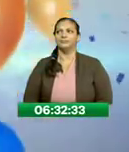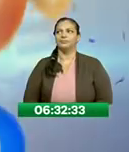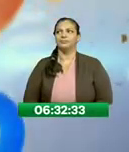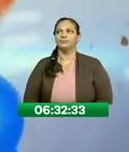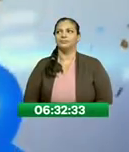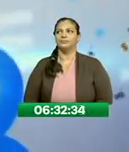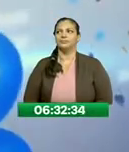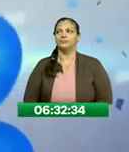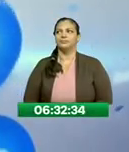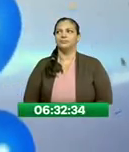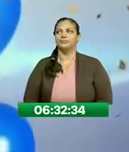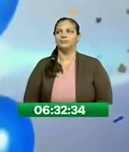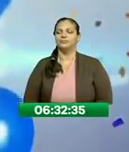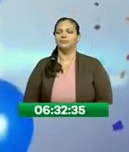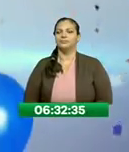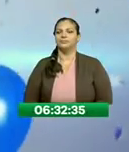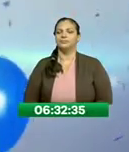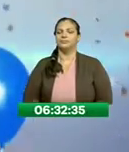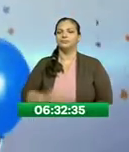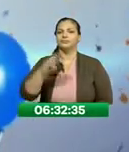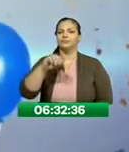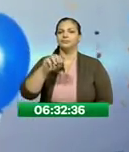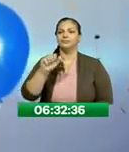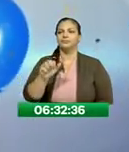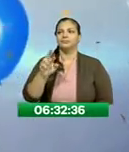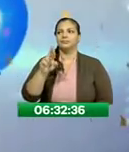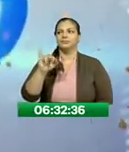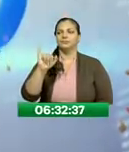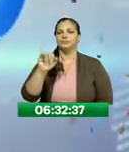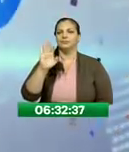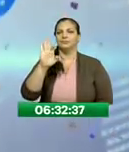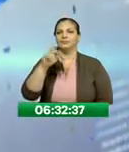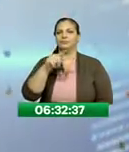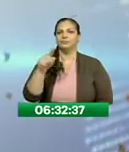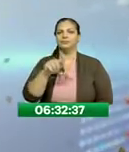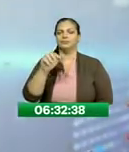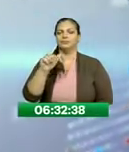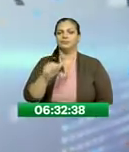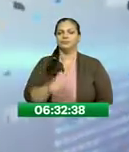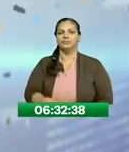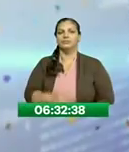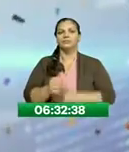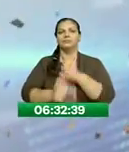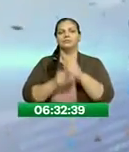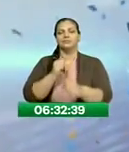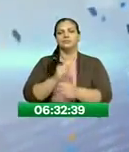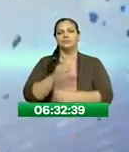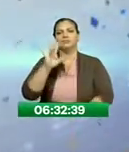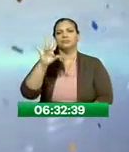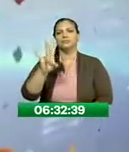te bendiga. Maritza Bajaña, 66 años, desde Salitre.